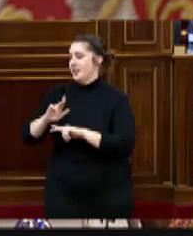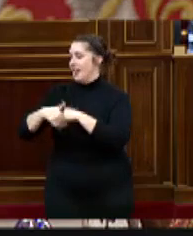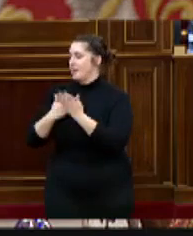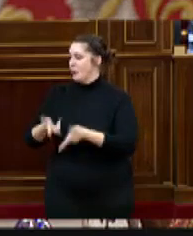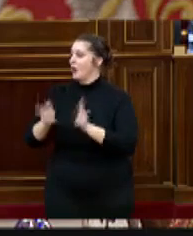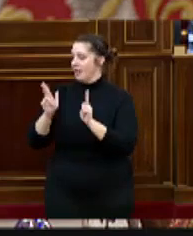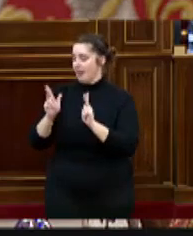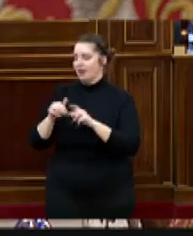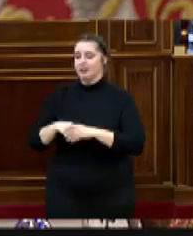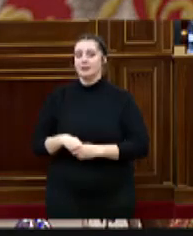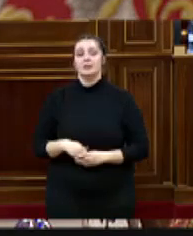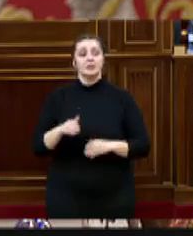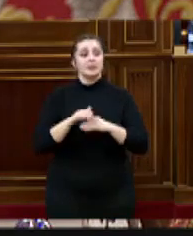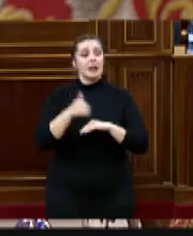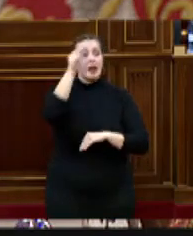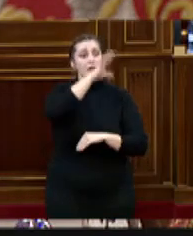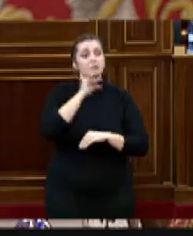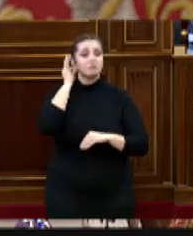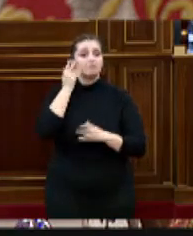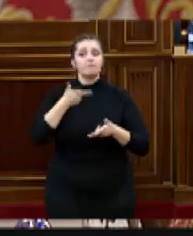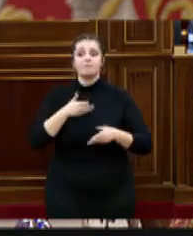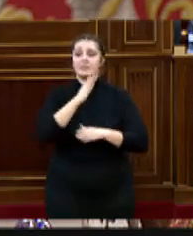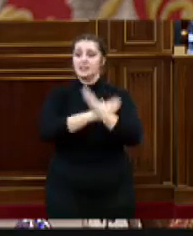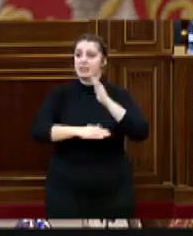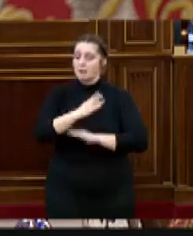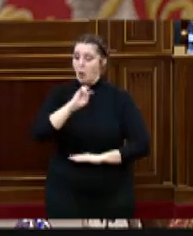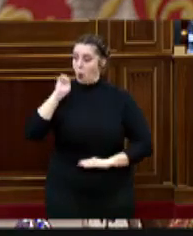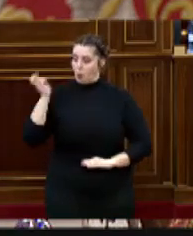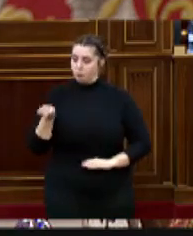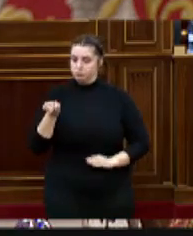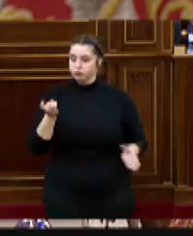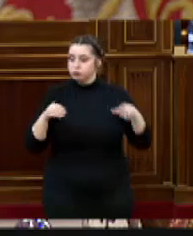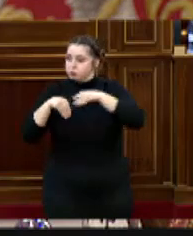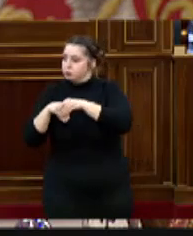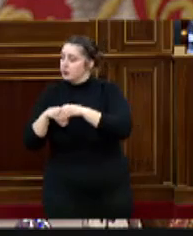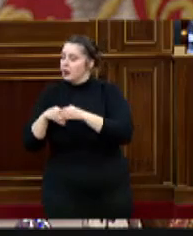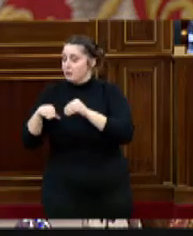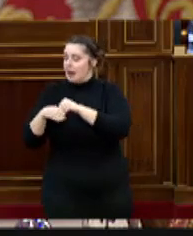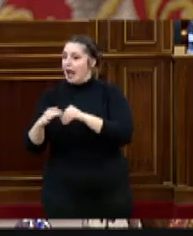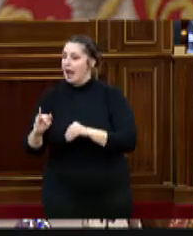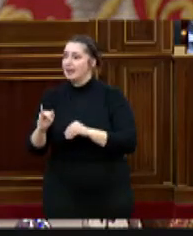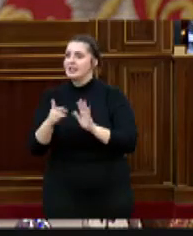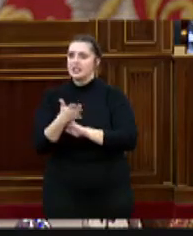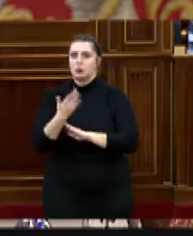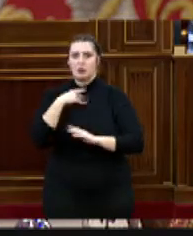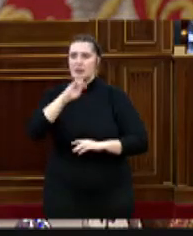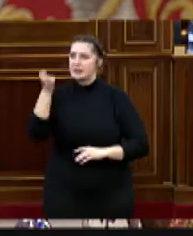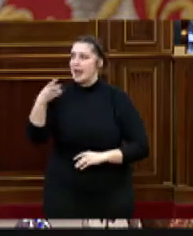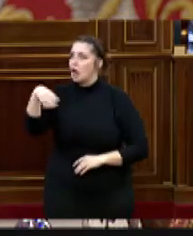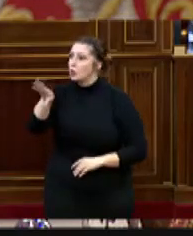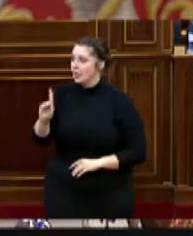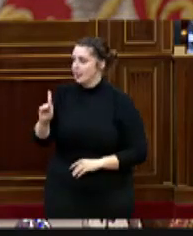Amigas y amigos la discapacidad forma parte de la diversidad humana Quienes no comprenden esa diversidad